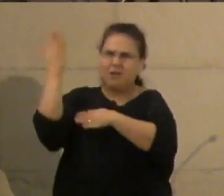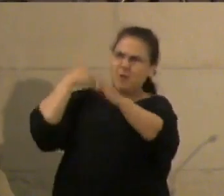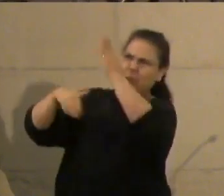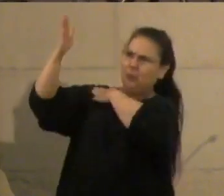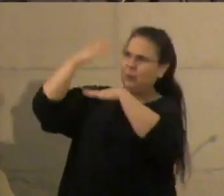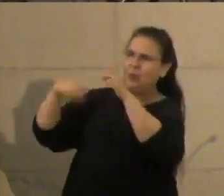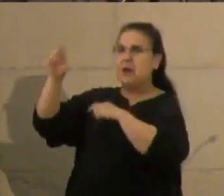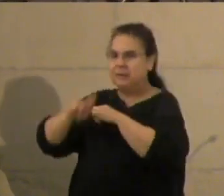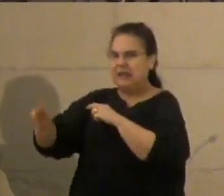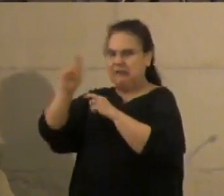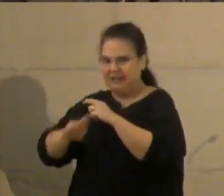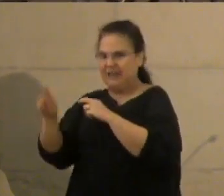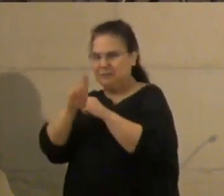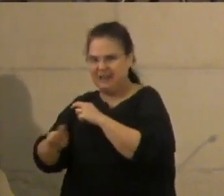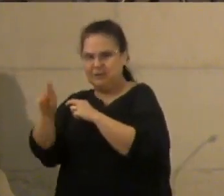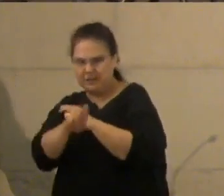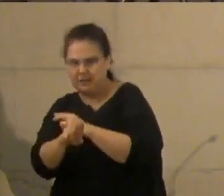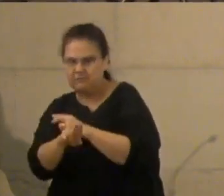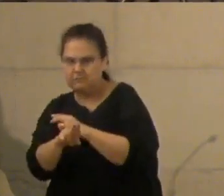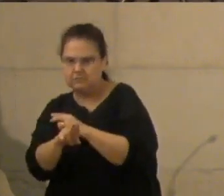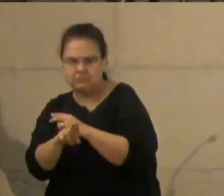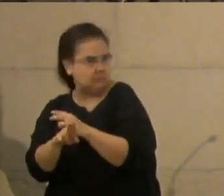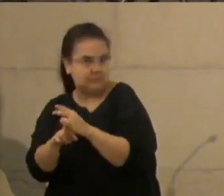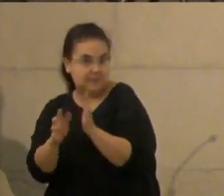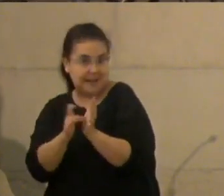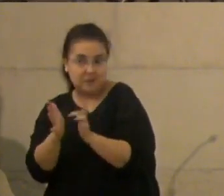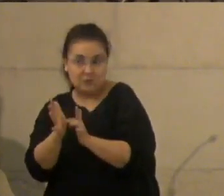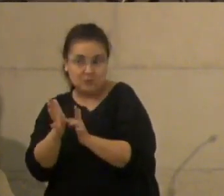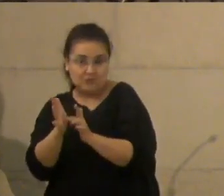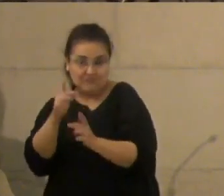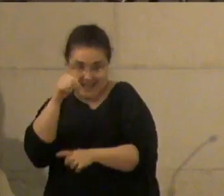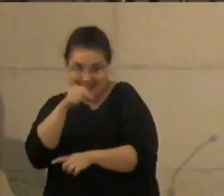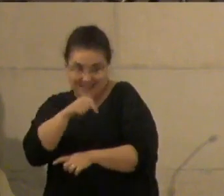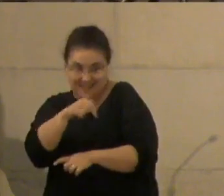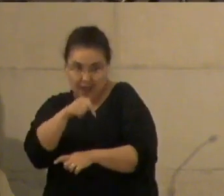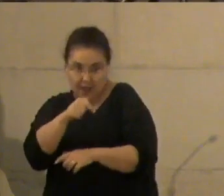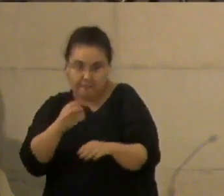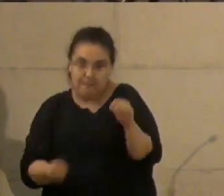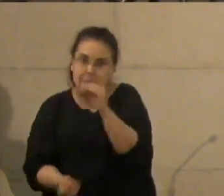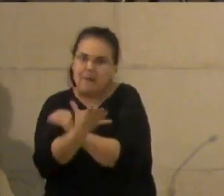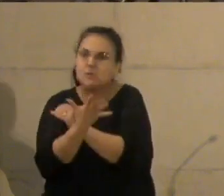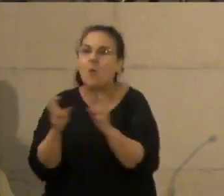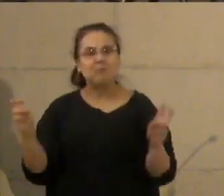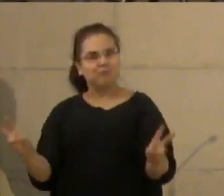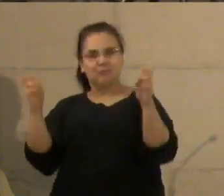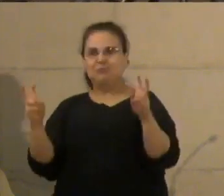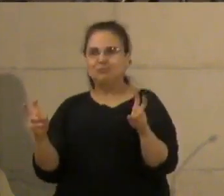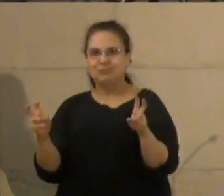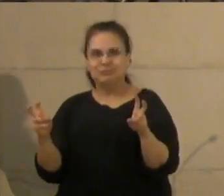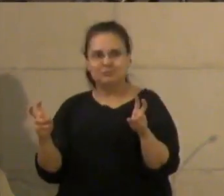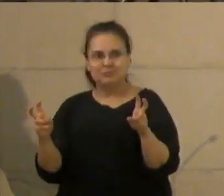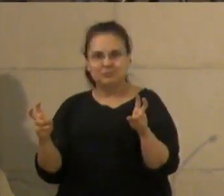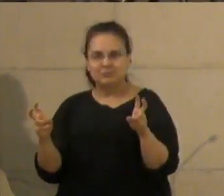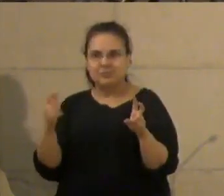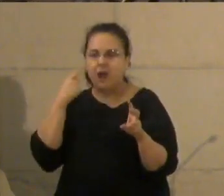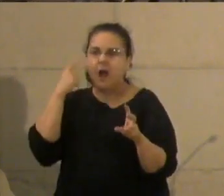repetir lo que habían hecho en el pasado. Jesús, esta Pascua, es la novedad que nos hace